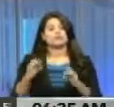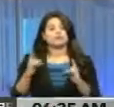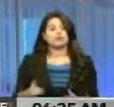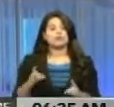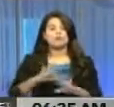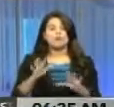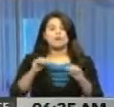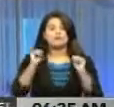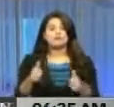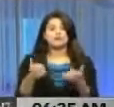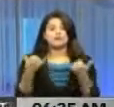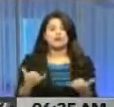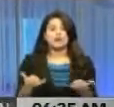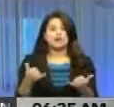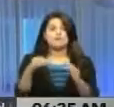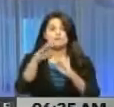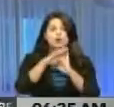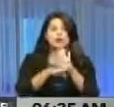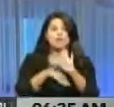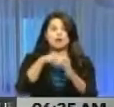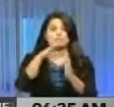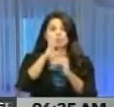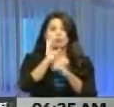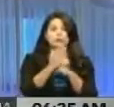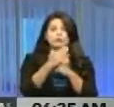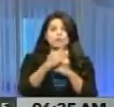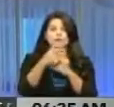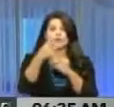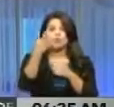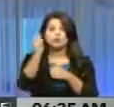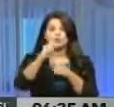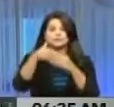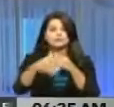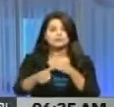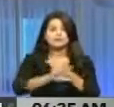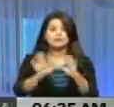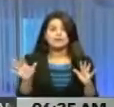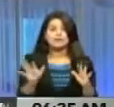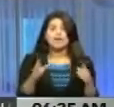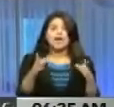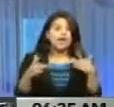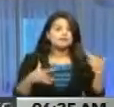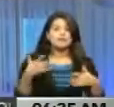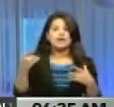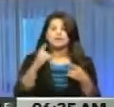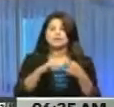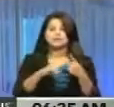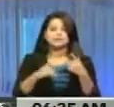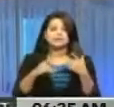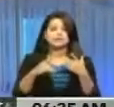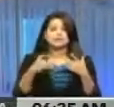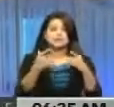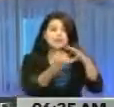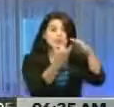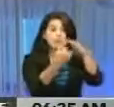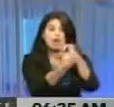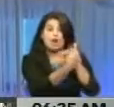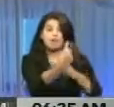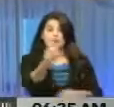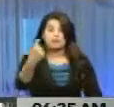conmensurar el programa cultural para el cuatrimestre. Todas las actividades que están haciendo las distintas instancias de gobierno,